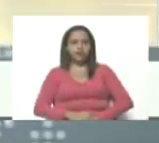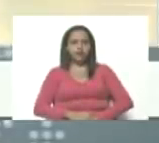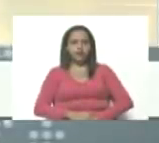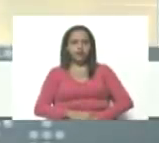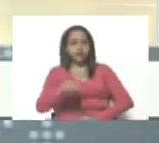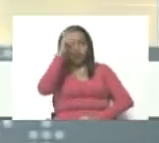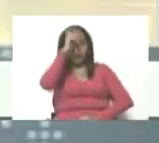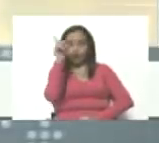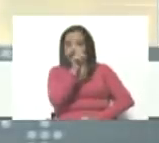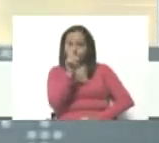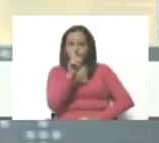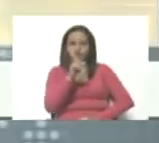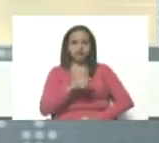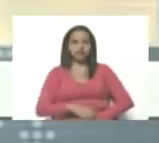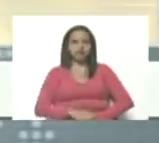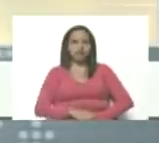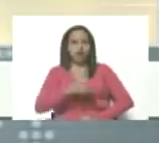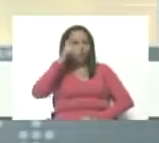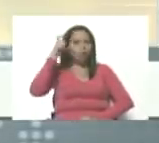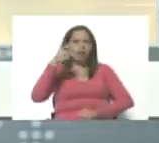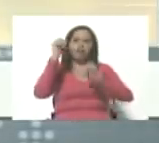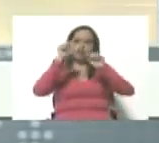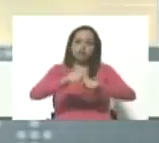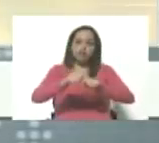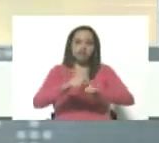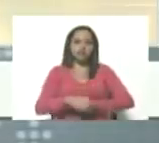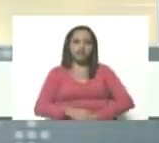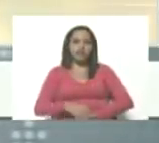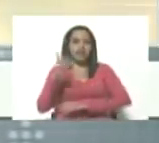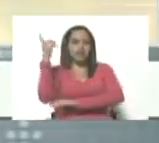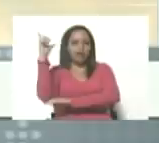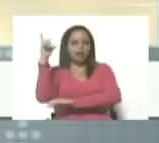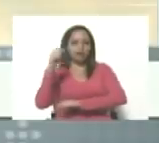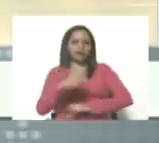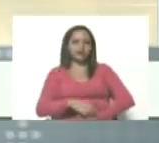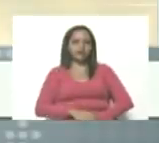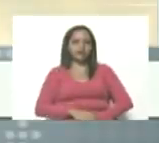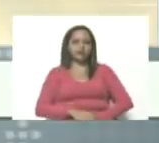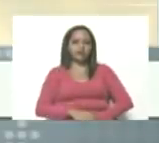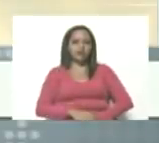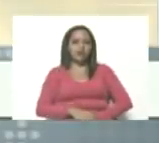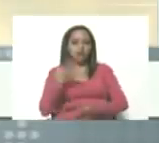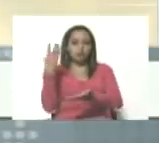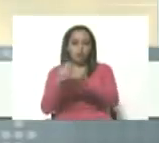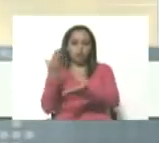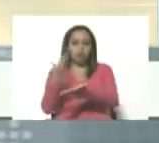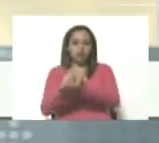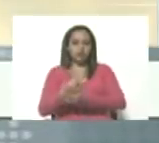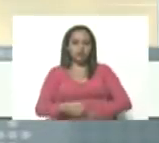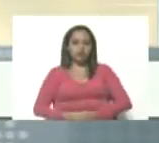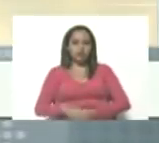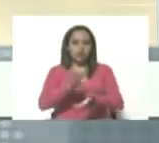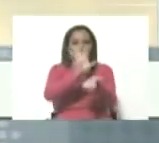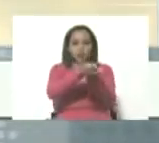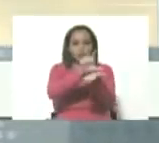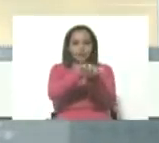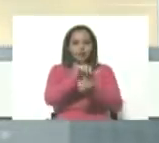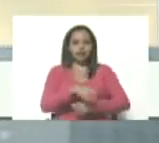Falcón no está incluido, está incluido Guárico, Lara, Monagas, Nueva